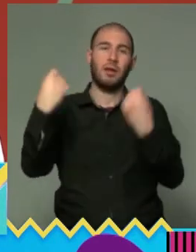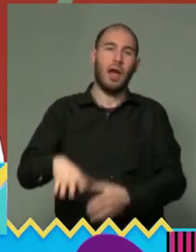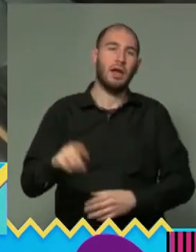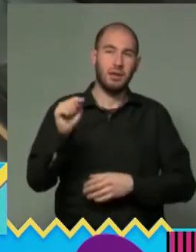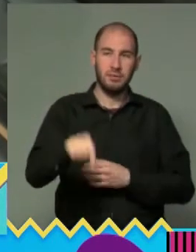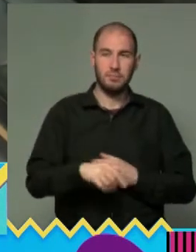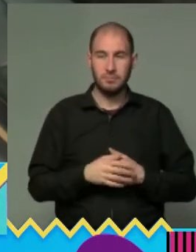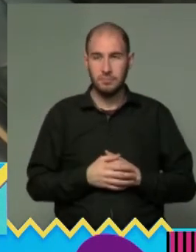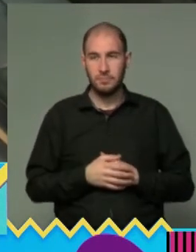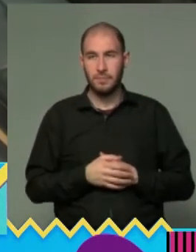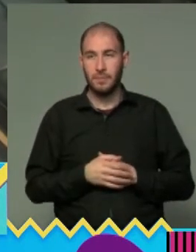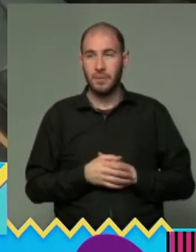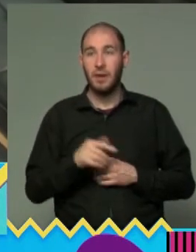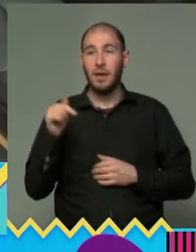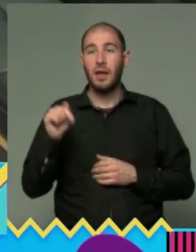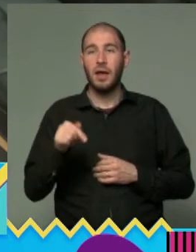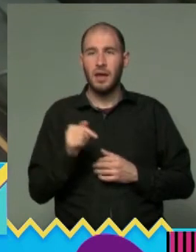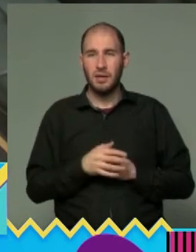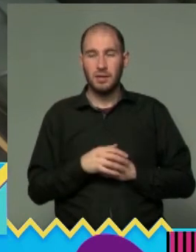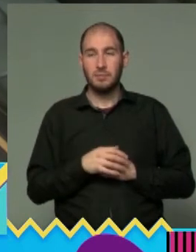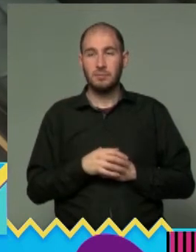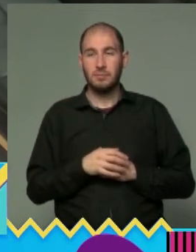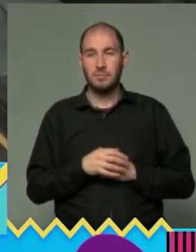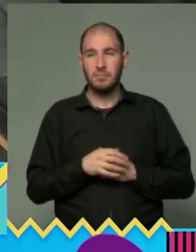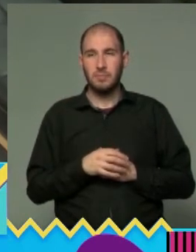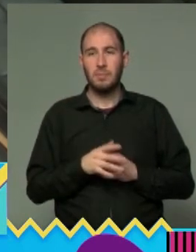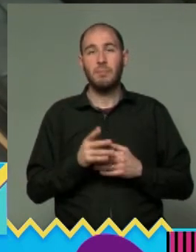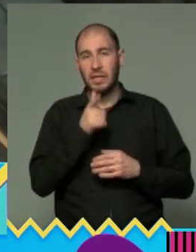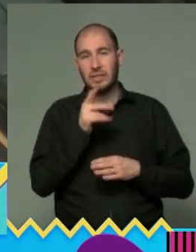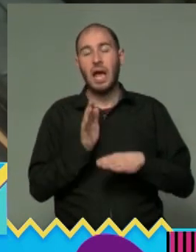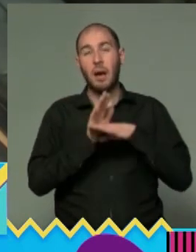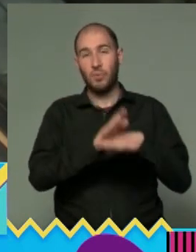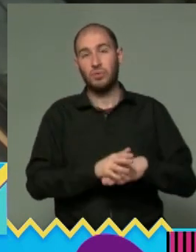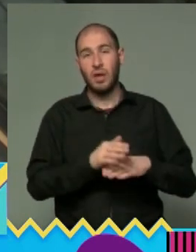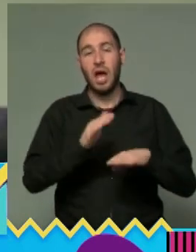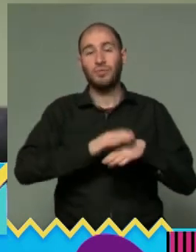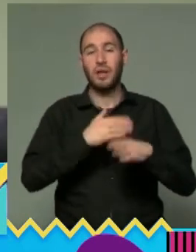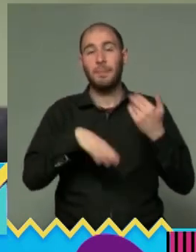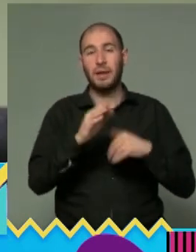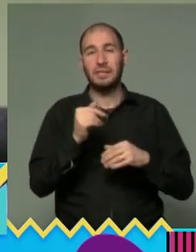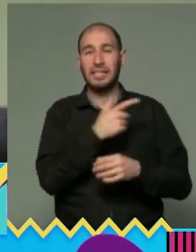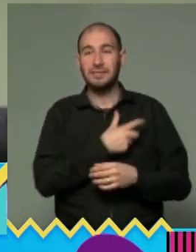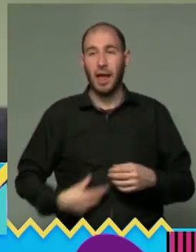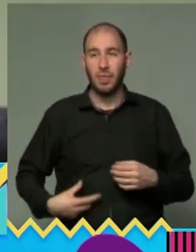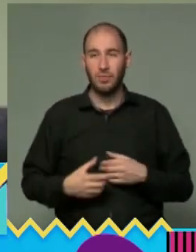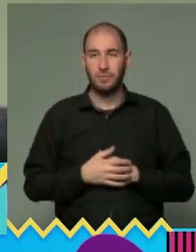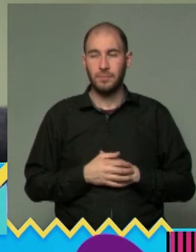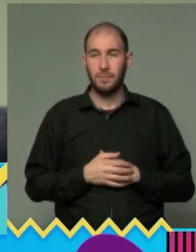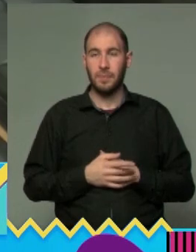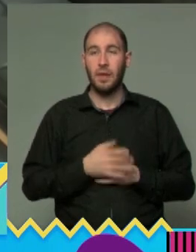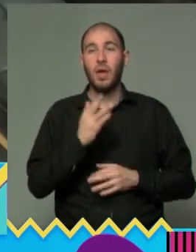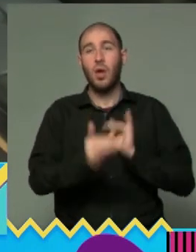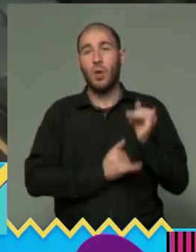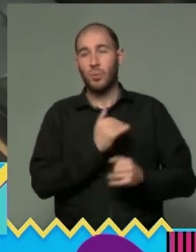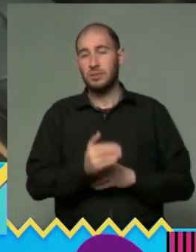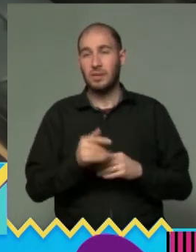pública. Y eso, en cierto sentido, indirectamente avala, si la mayor autoridad de un Estado está diciendo